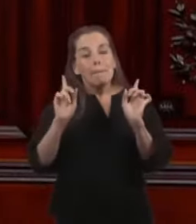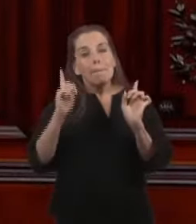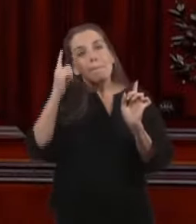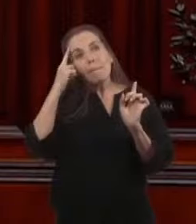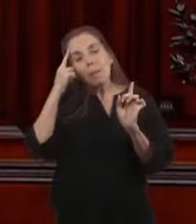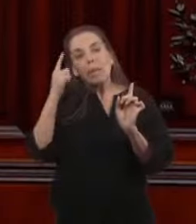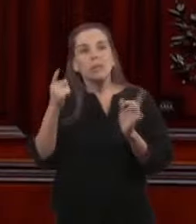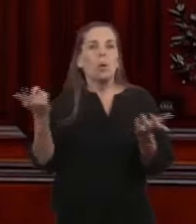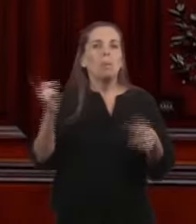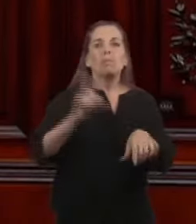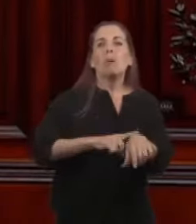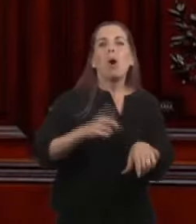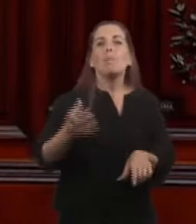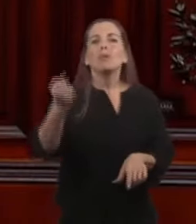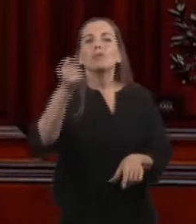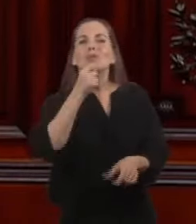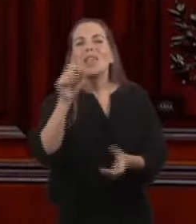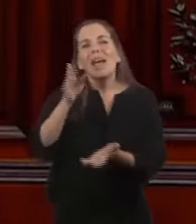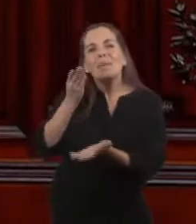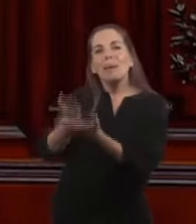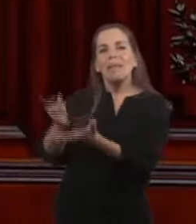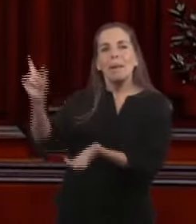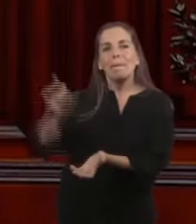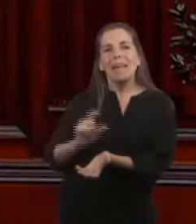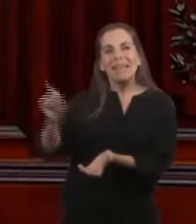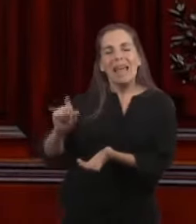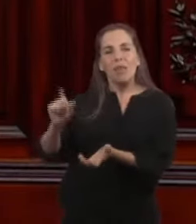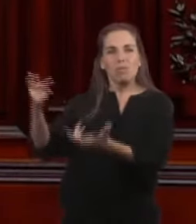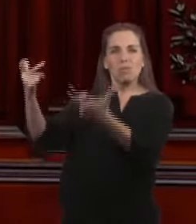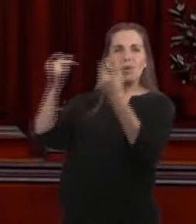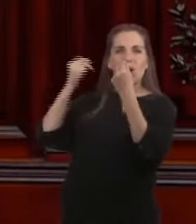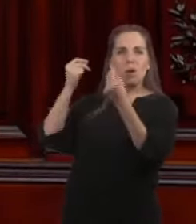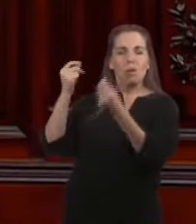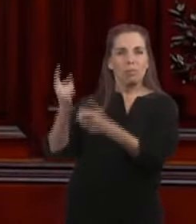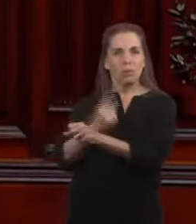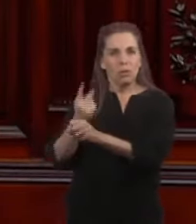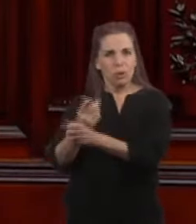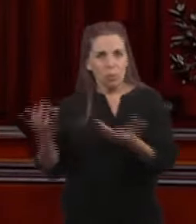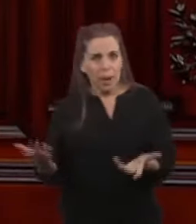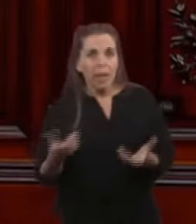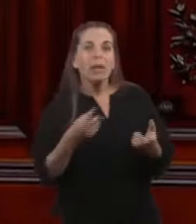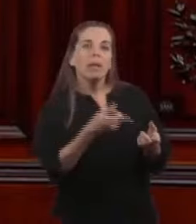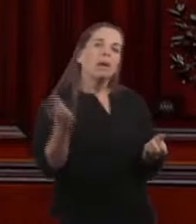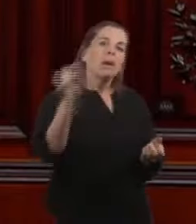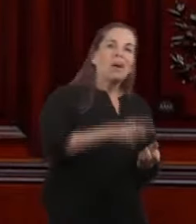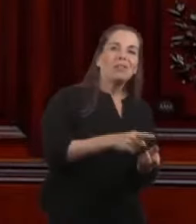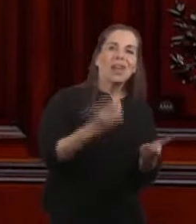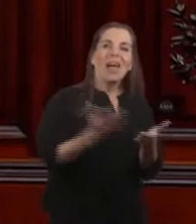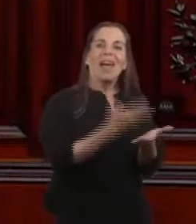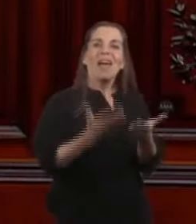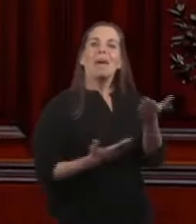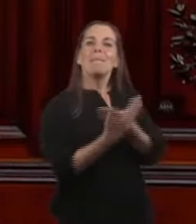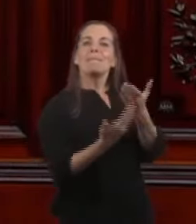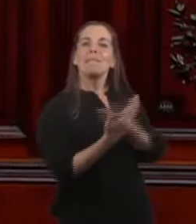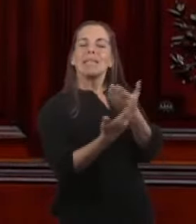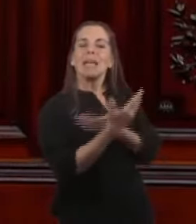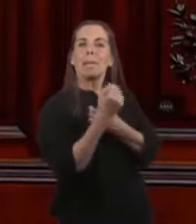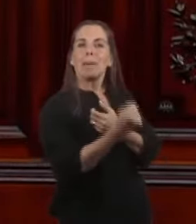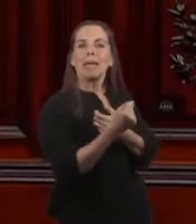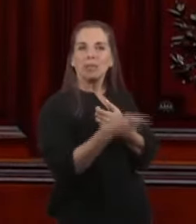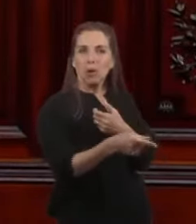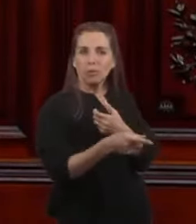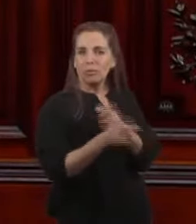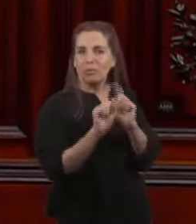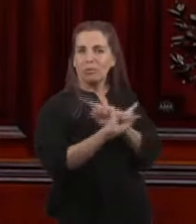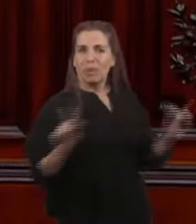agota el déficit se paga imprimiendo pesos que es robarle a todos los argentinos mediante el señoria